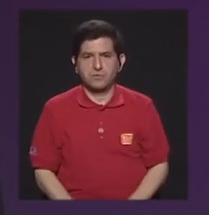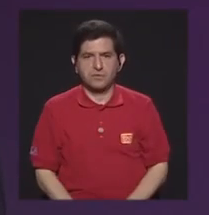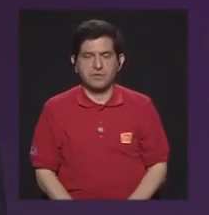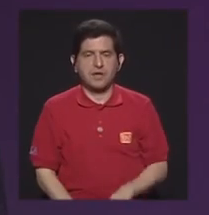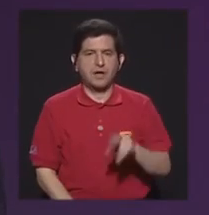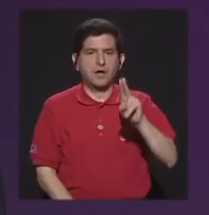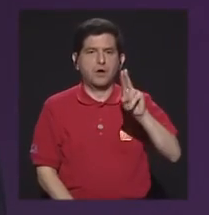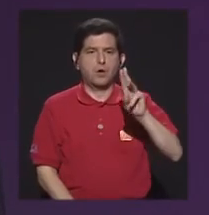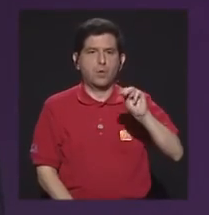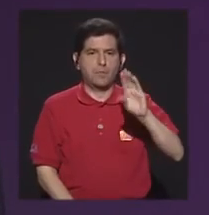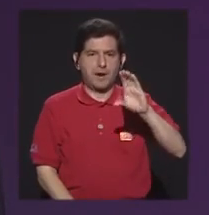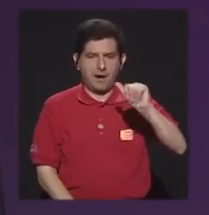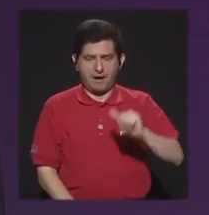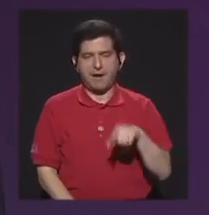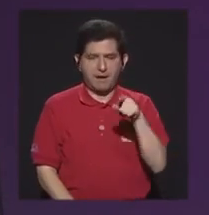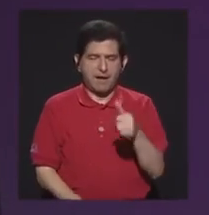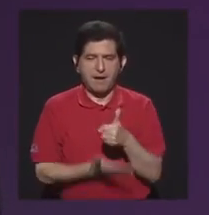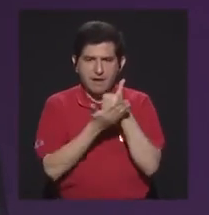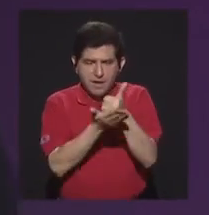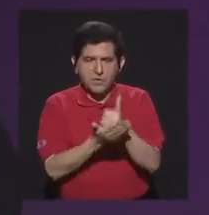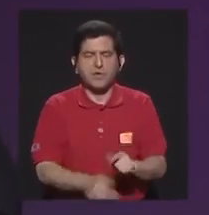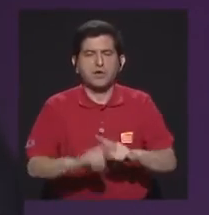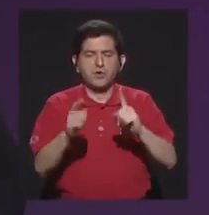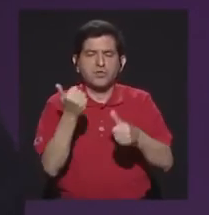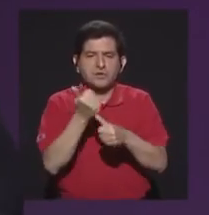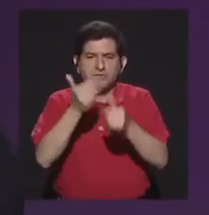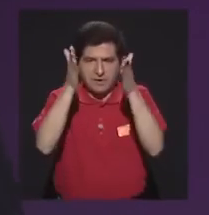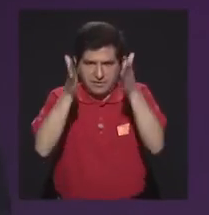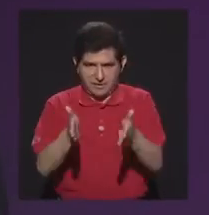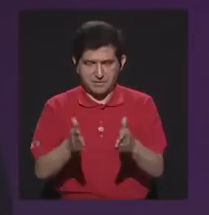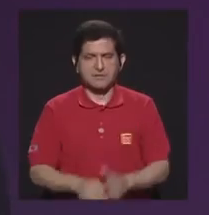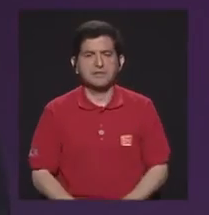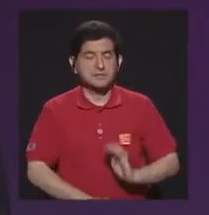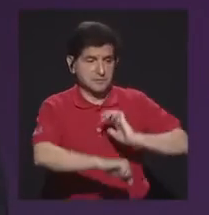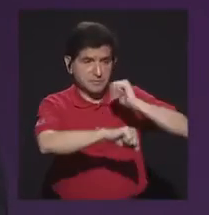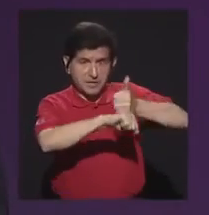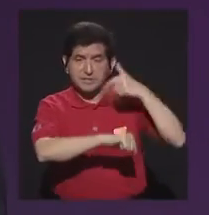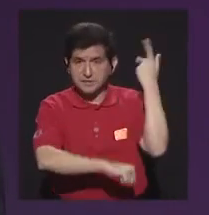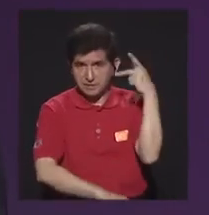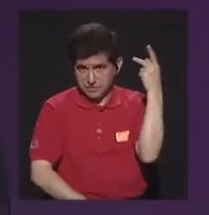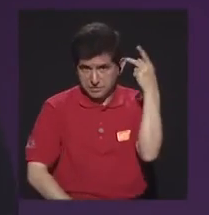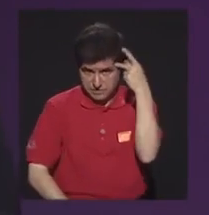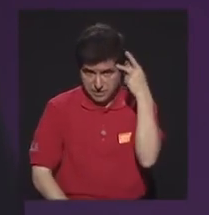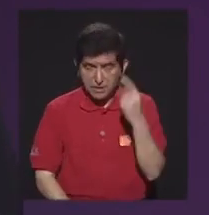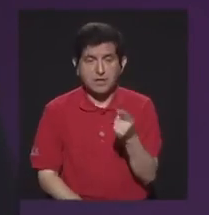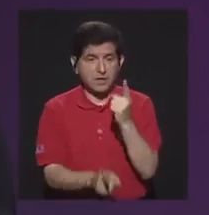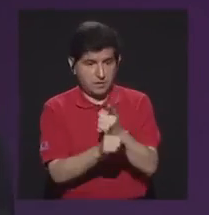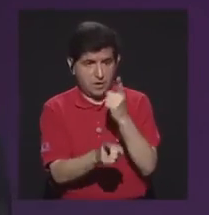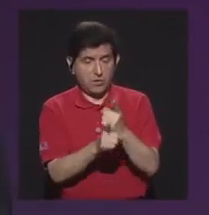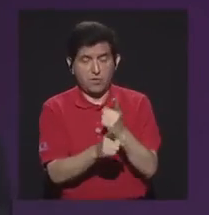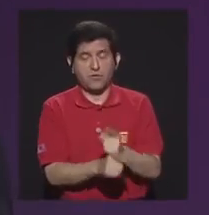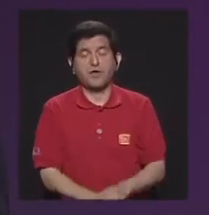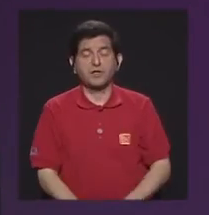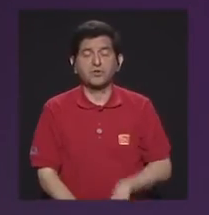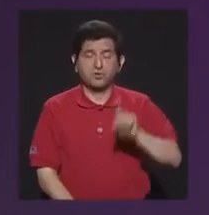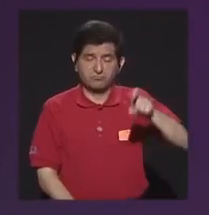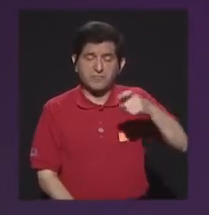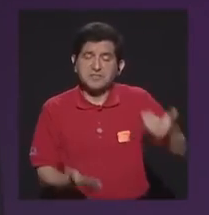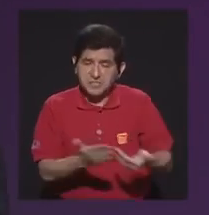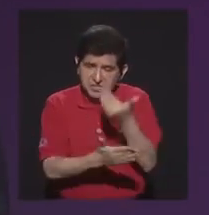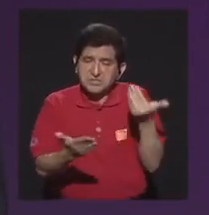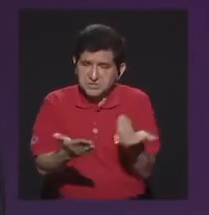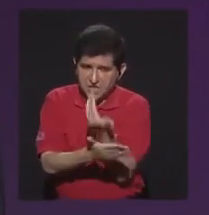UMPA, que nos está ayudando con unos consultores para poder crear esta política que efectivamente es necesario actualizar. Y